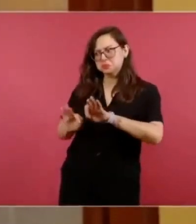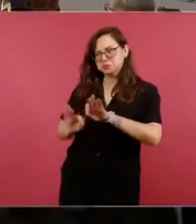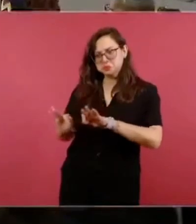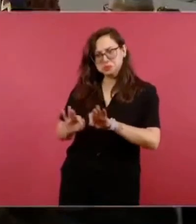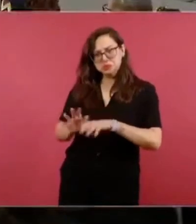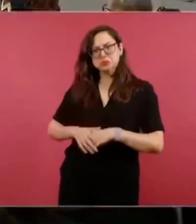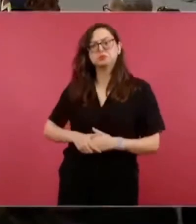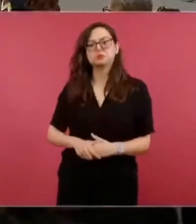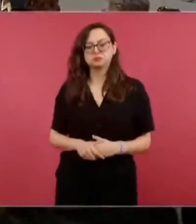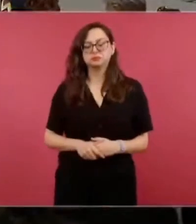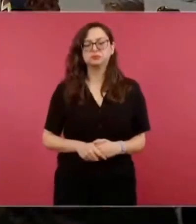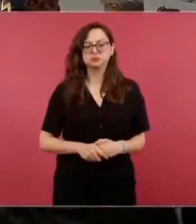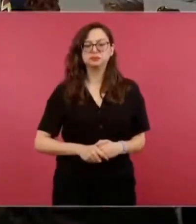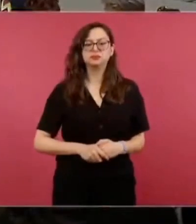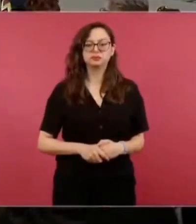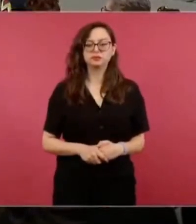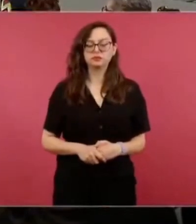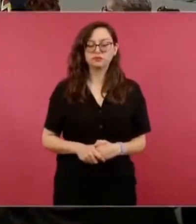Ya